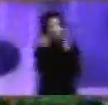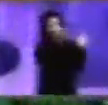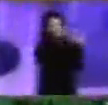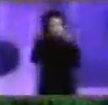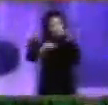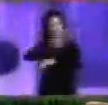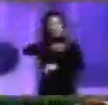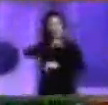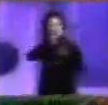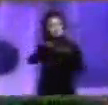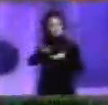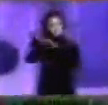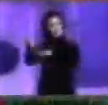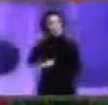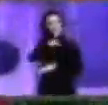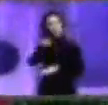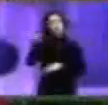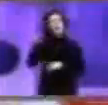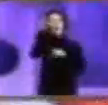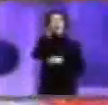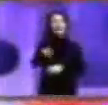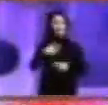trincheras los que están.